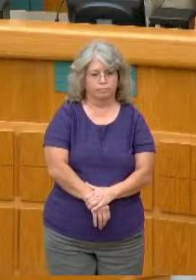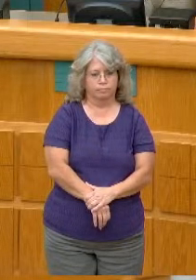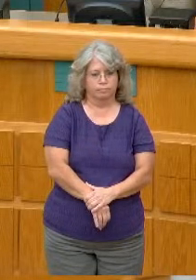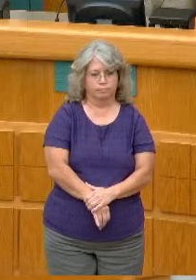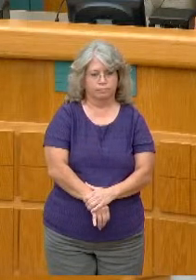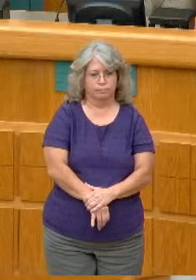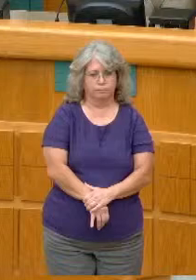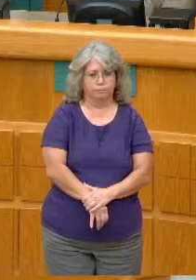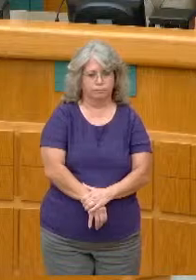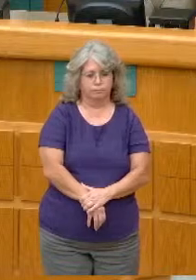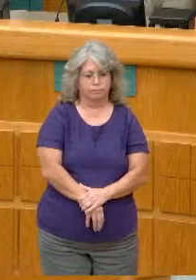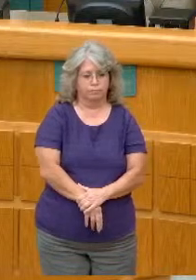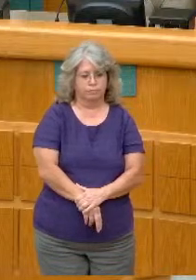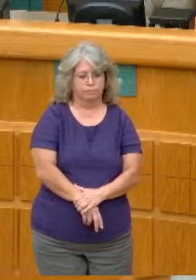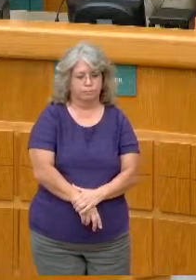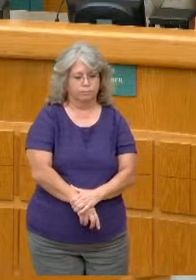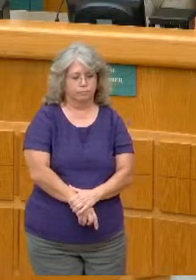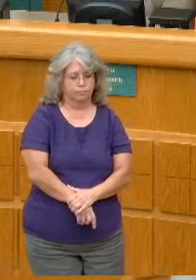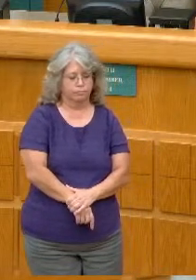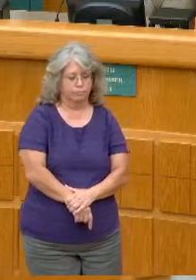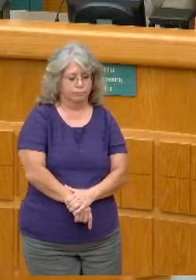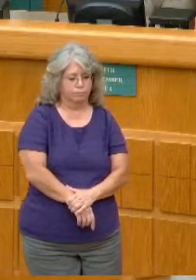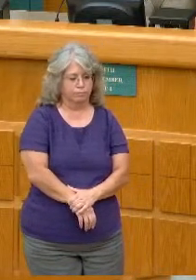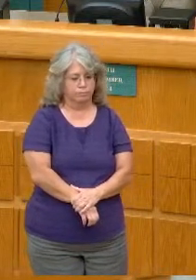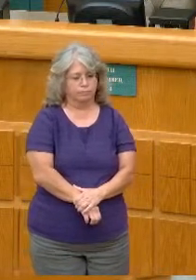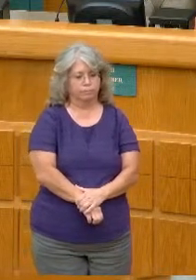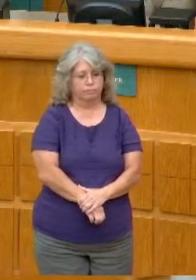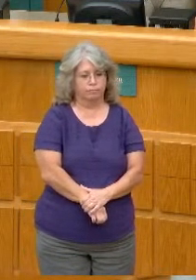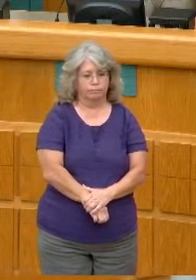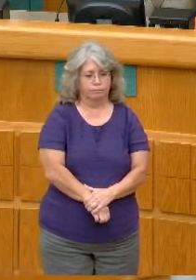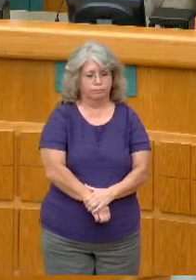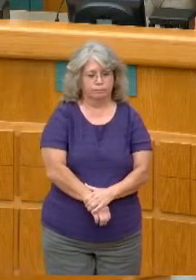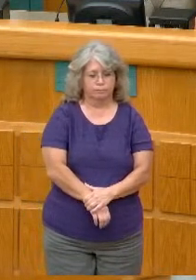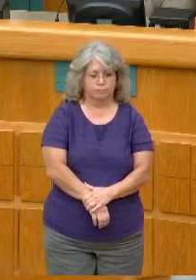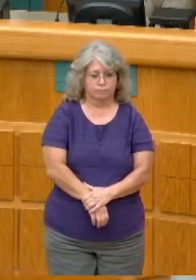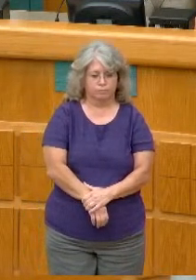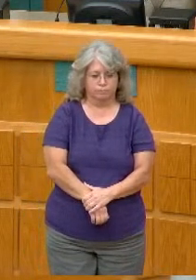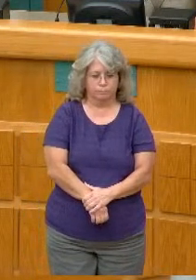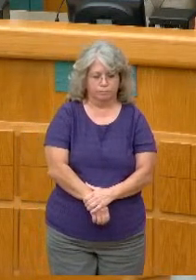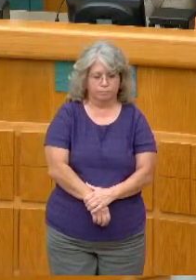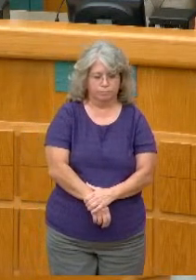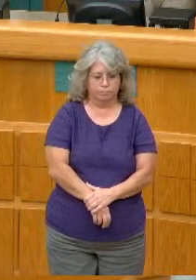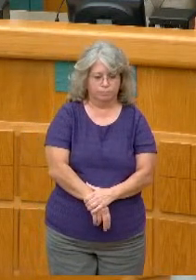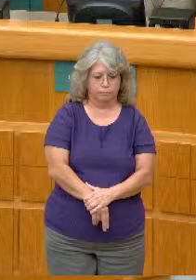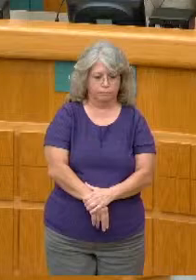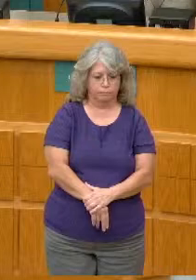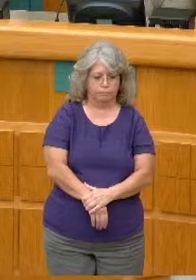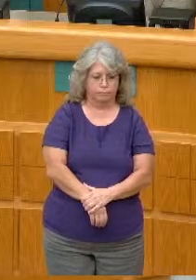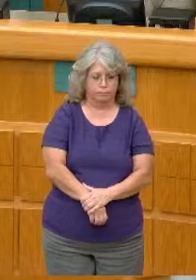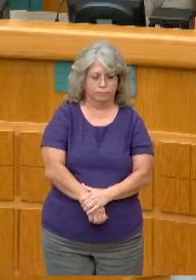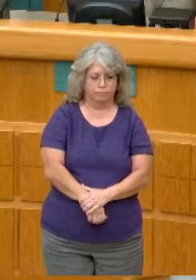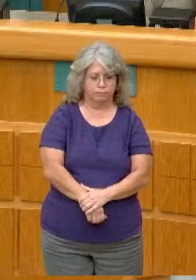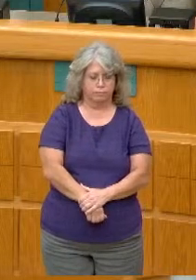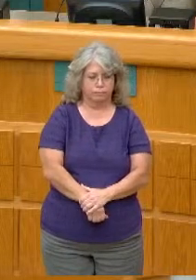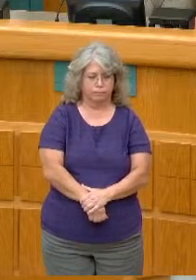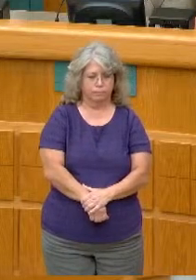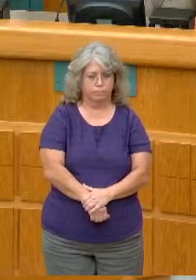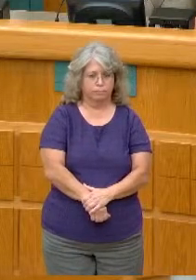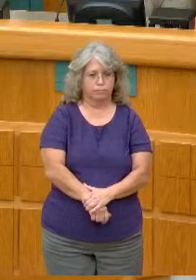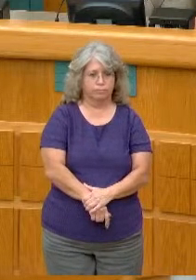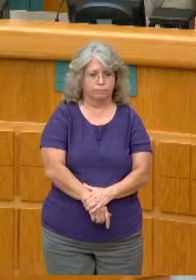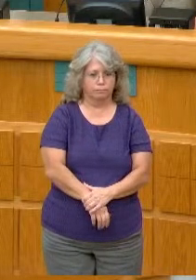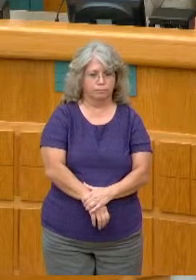reanuden. El hecho de que volvamos al servicio de jurado es alentador y queremos que las personas se sientan seguras de que pueden formar parte de un jurado de forma